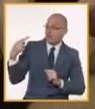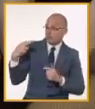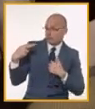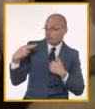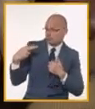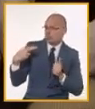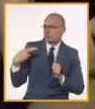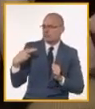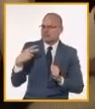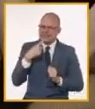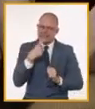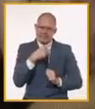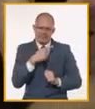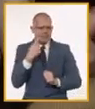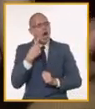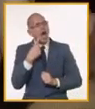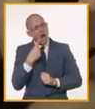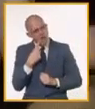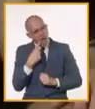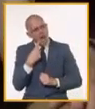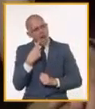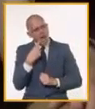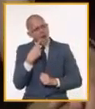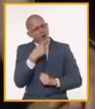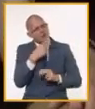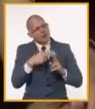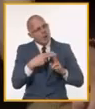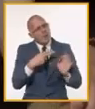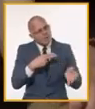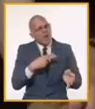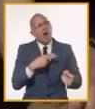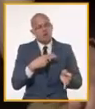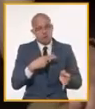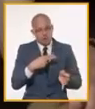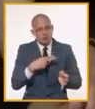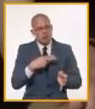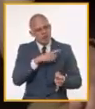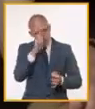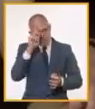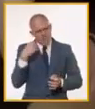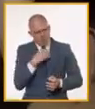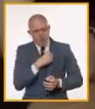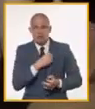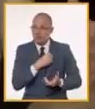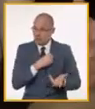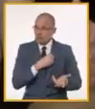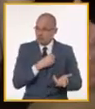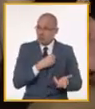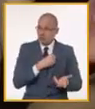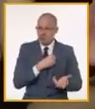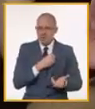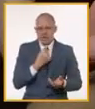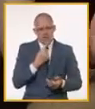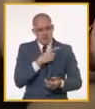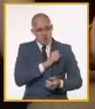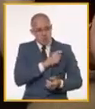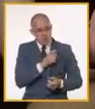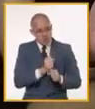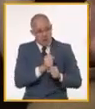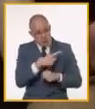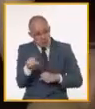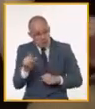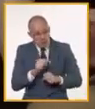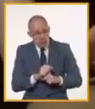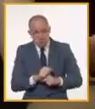las casas de socorro que había, y 3 o 4 hospitales. Y entonces quería que me dijo, ¿tú quieres ir a trabajar para ahí? Y digo,